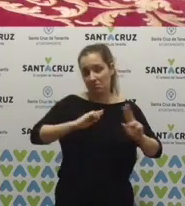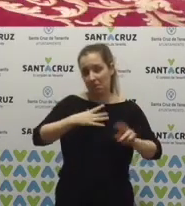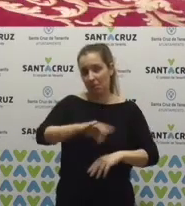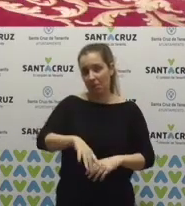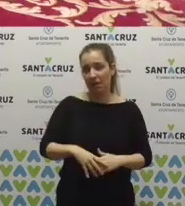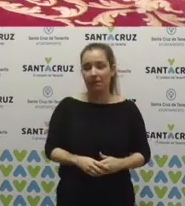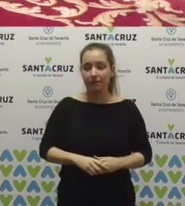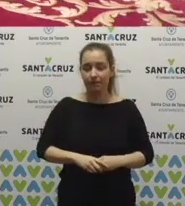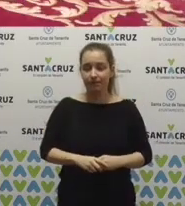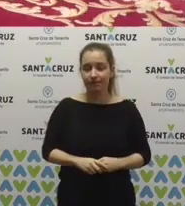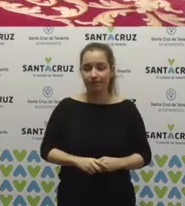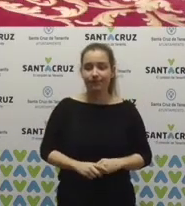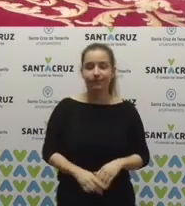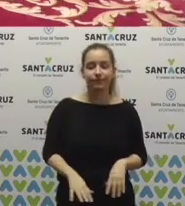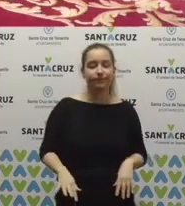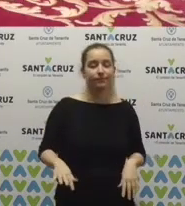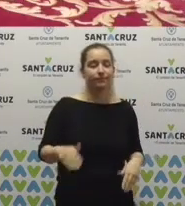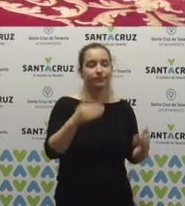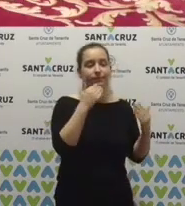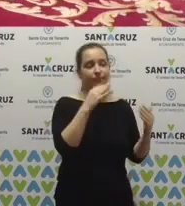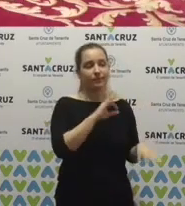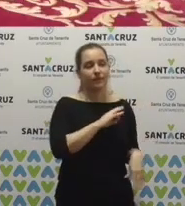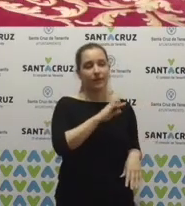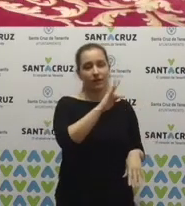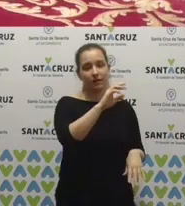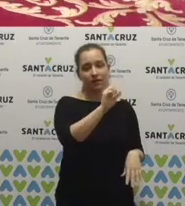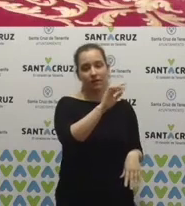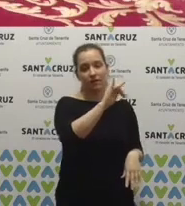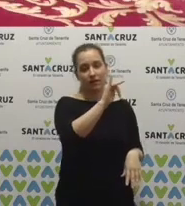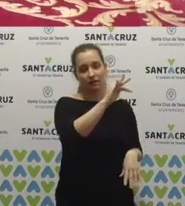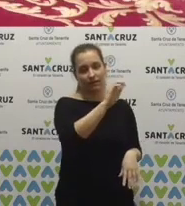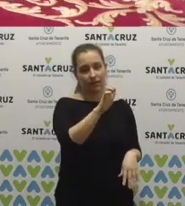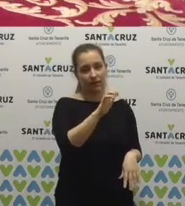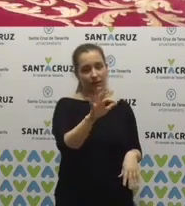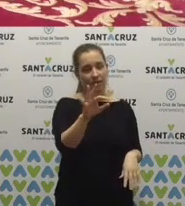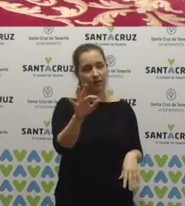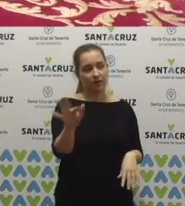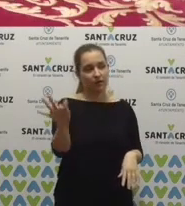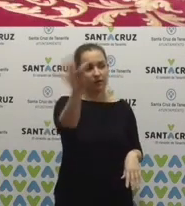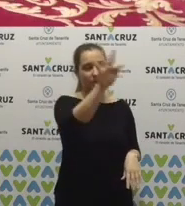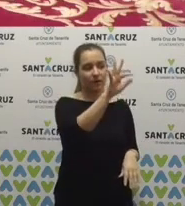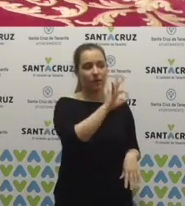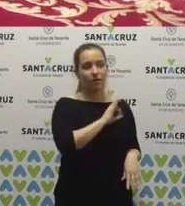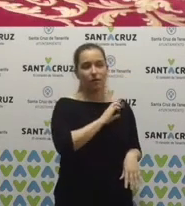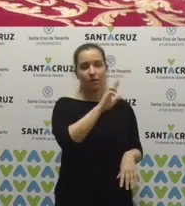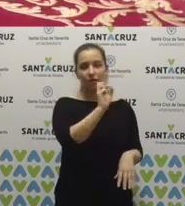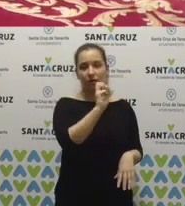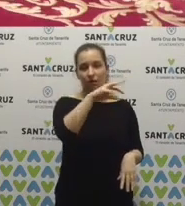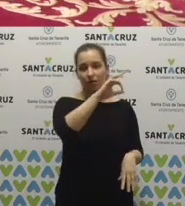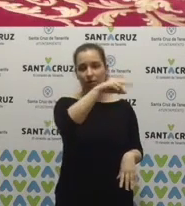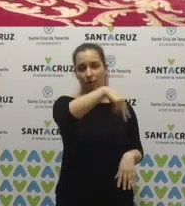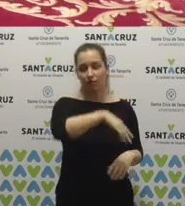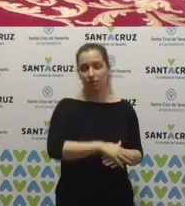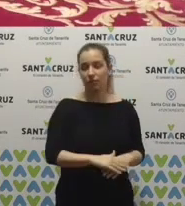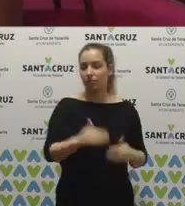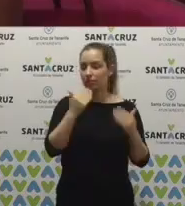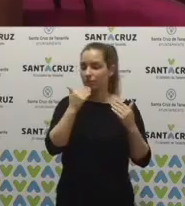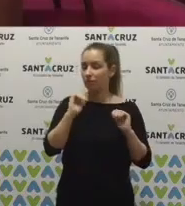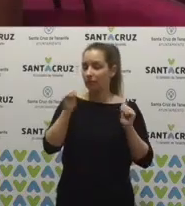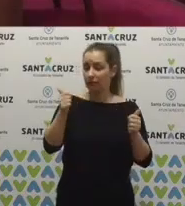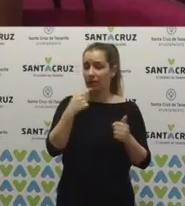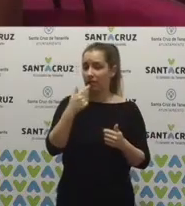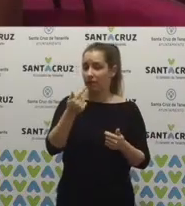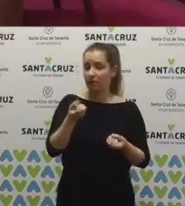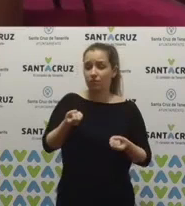ese señor tarife don ramón muchas gracias pues yo empezaría diciendo que